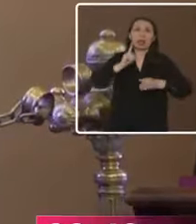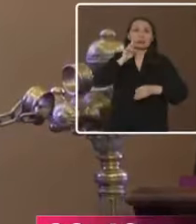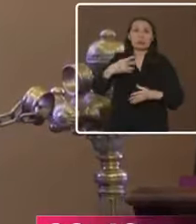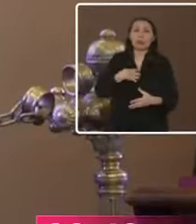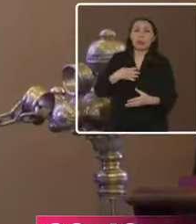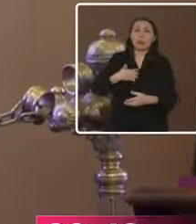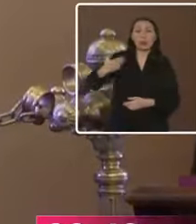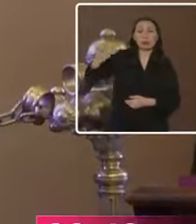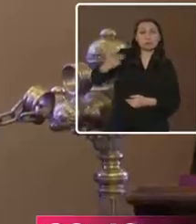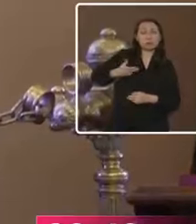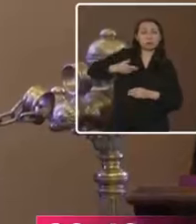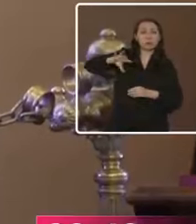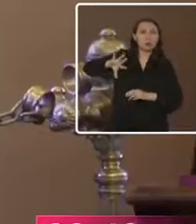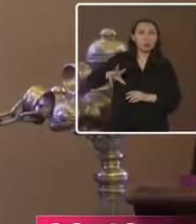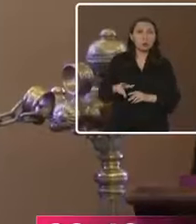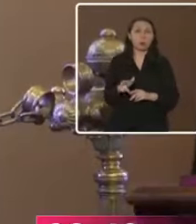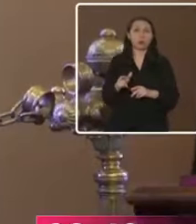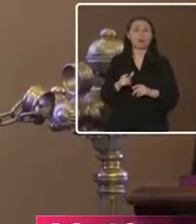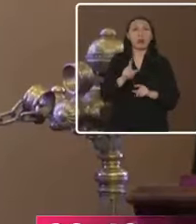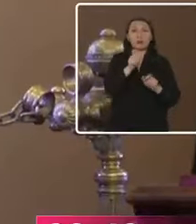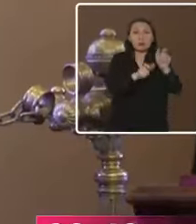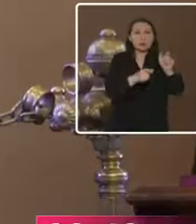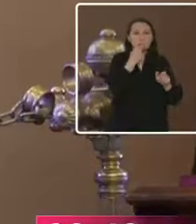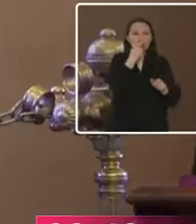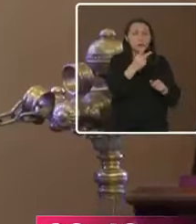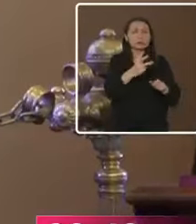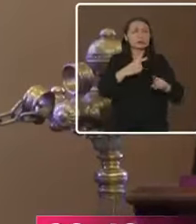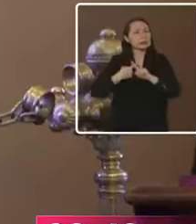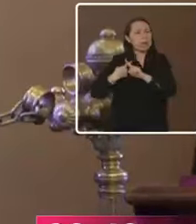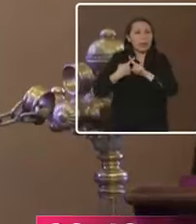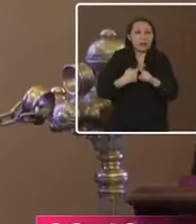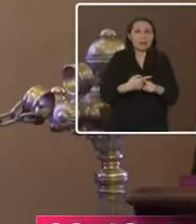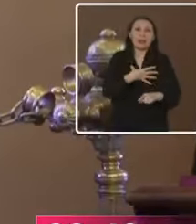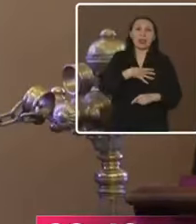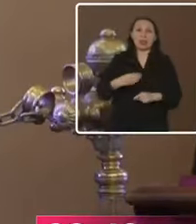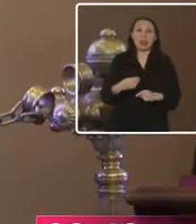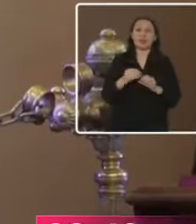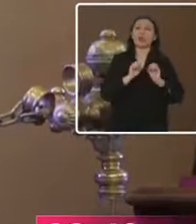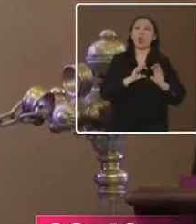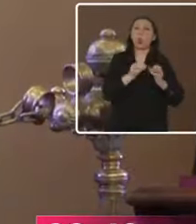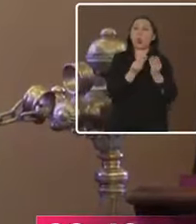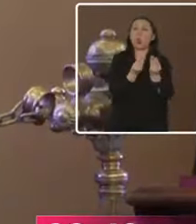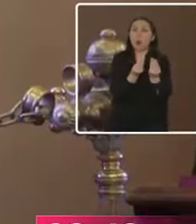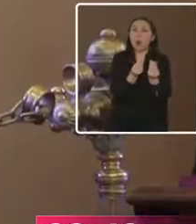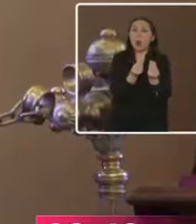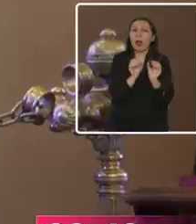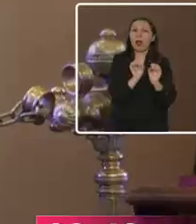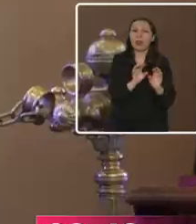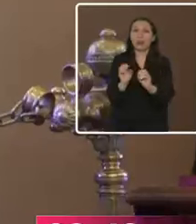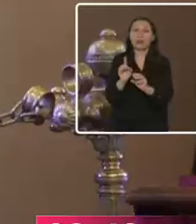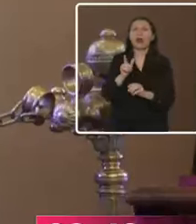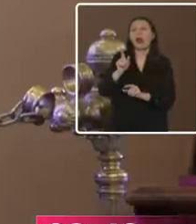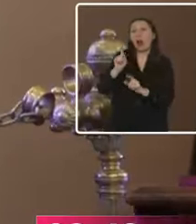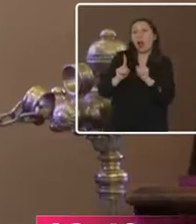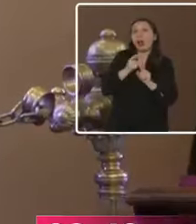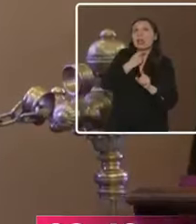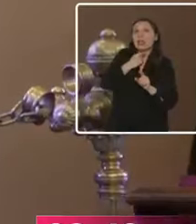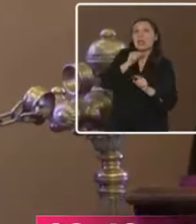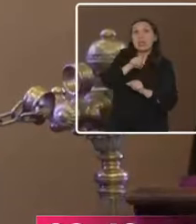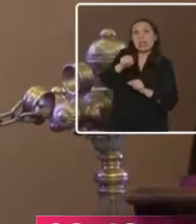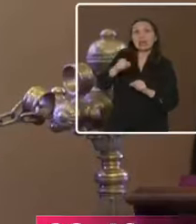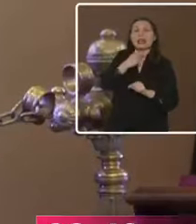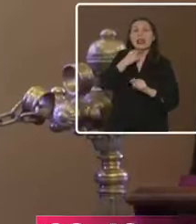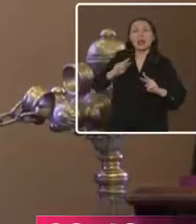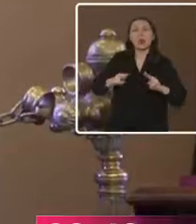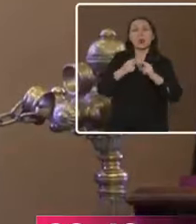sin temor a ser asaltado, de los que se sacrifican para que sus hijos reciban una educación de calidad, de los que quieren construir